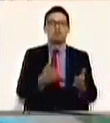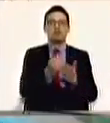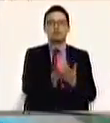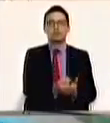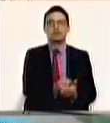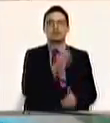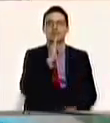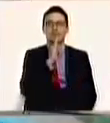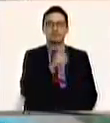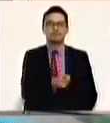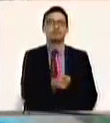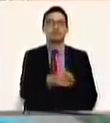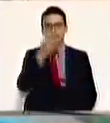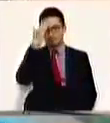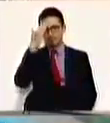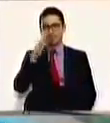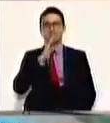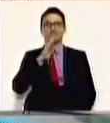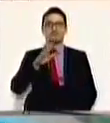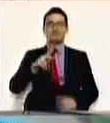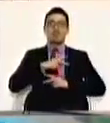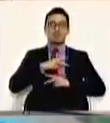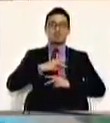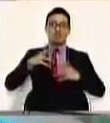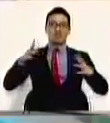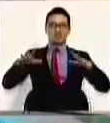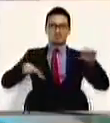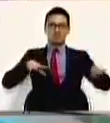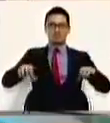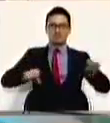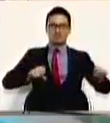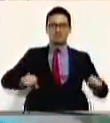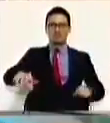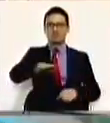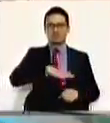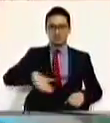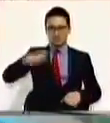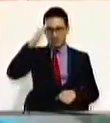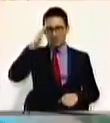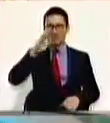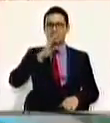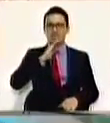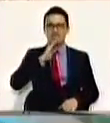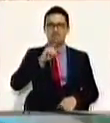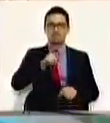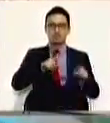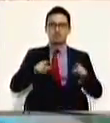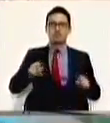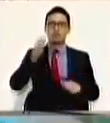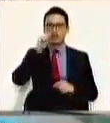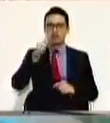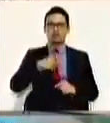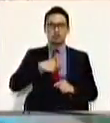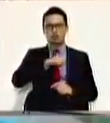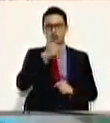dicho cuáles son: grandes propietarios, grandes capitales, sectores absolutamente identificados. Mañana voy a documentar otro